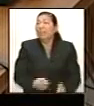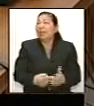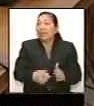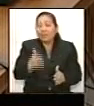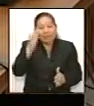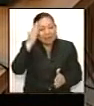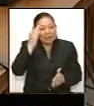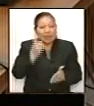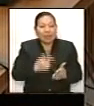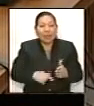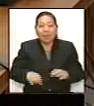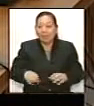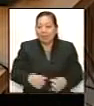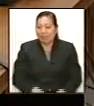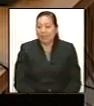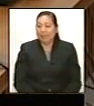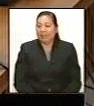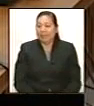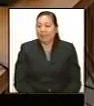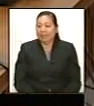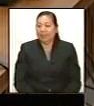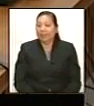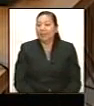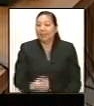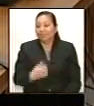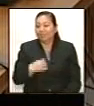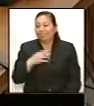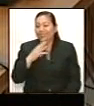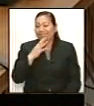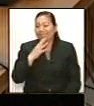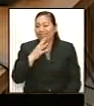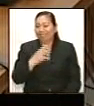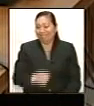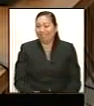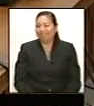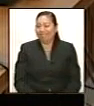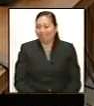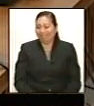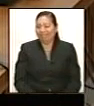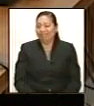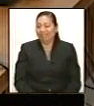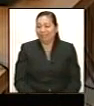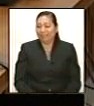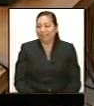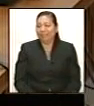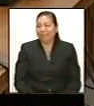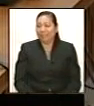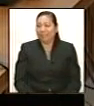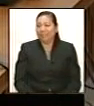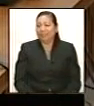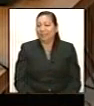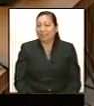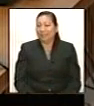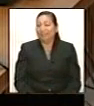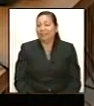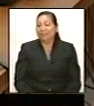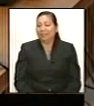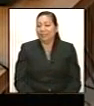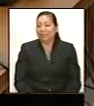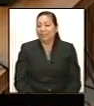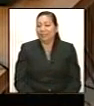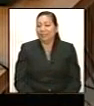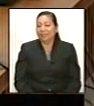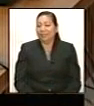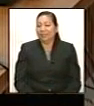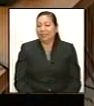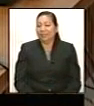haciendo, qué pasa. Bueno, esos serían mis comentarios. Muchas gracias. Adelante, por favor. Buenos